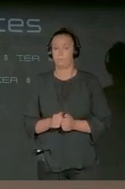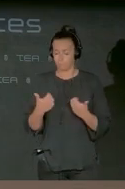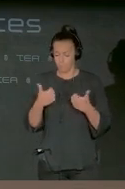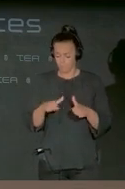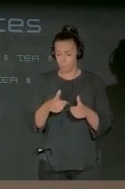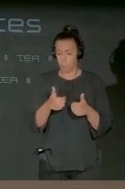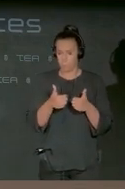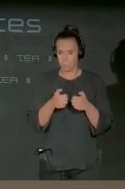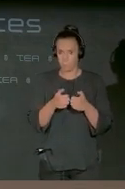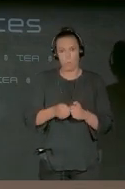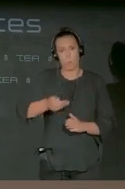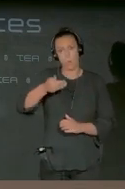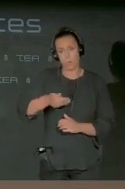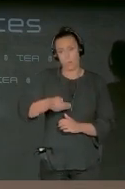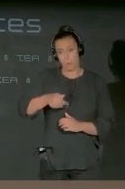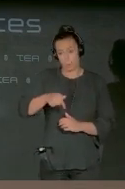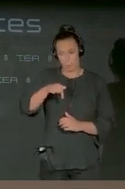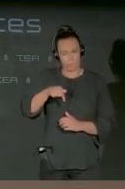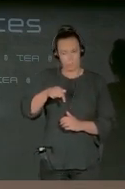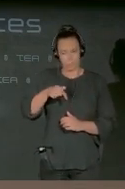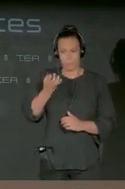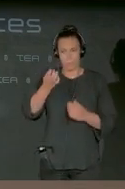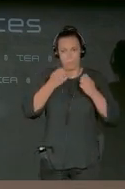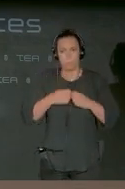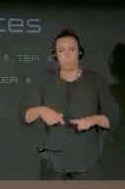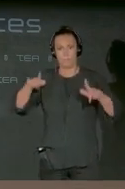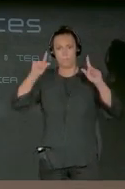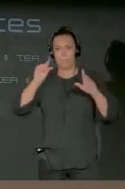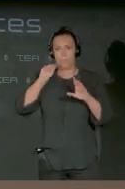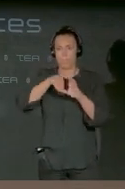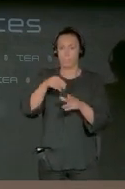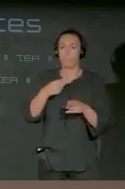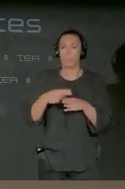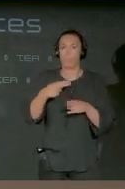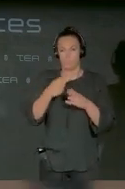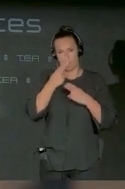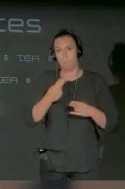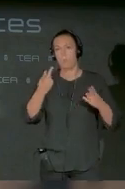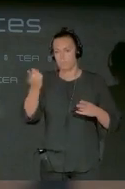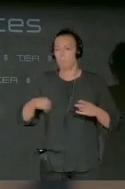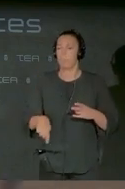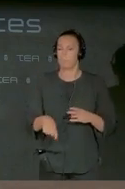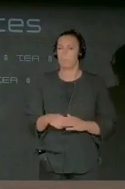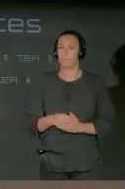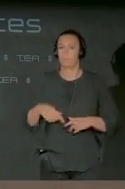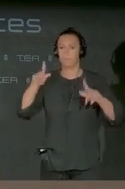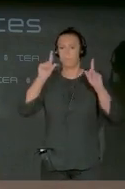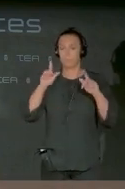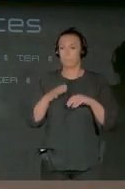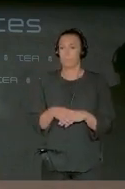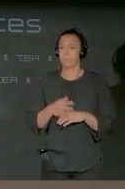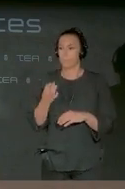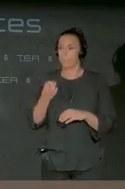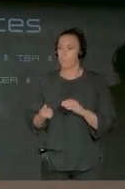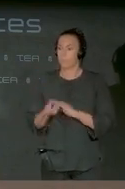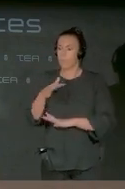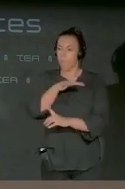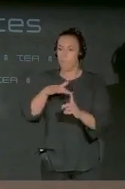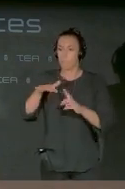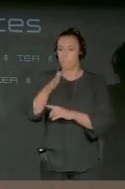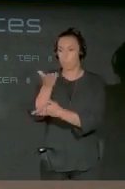significativo como este debe ocupar el protagonismo que merece dentro de las políticas públicas también. Crear un ambiente cooperativo que incentive sus